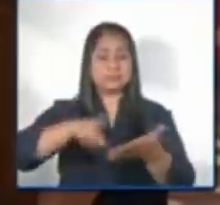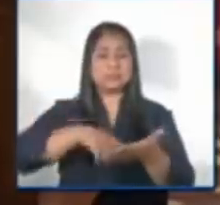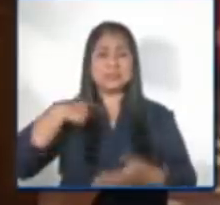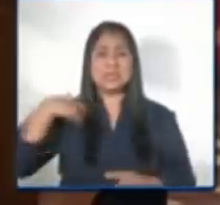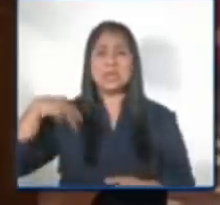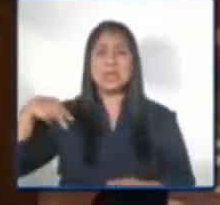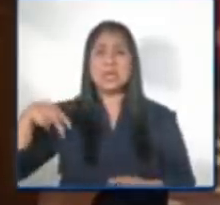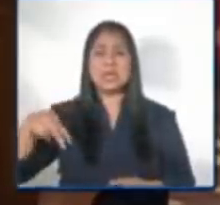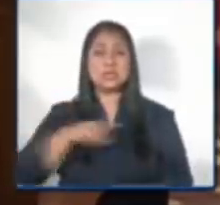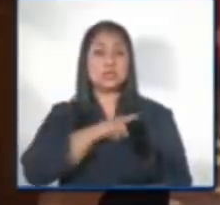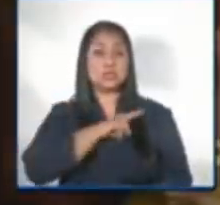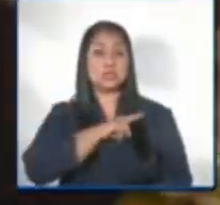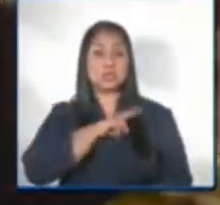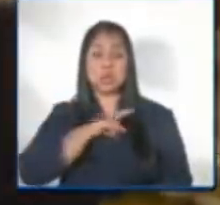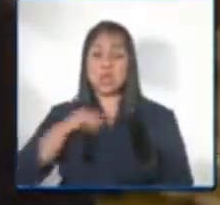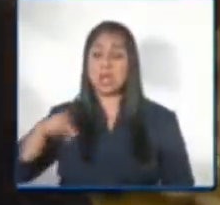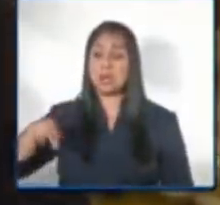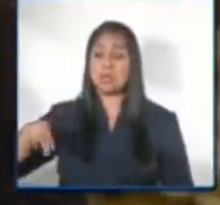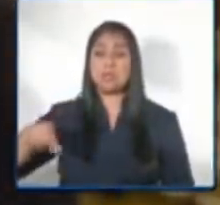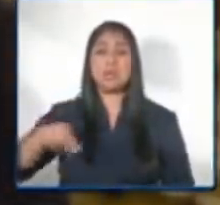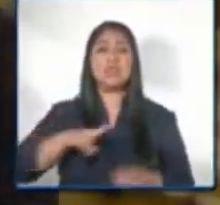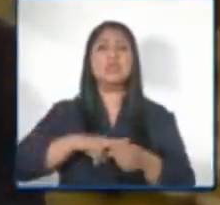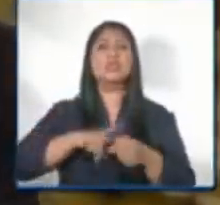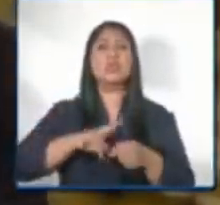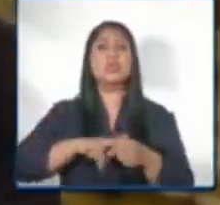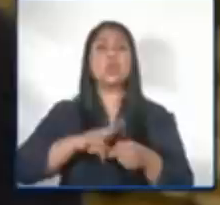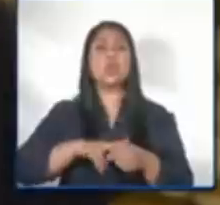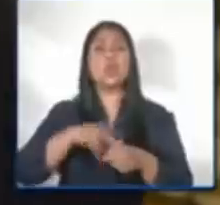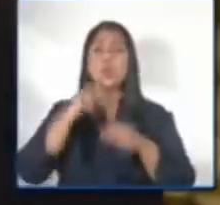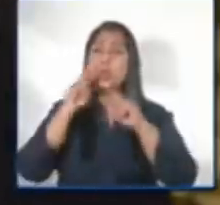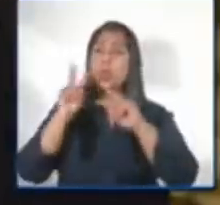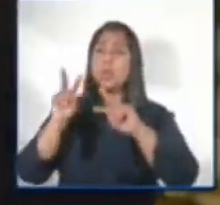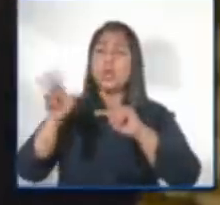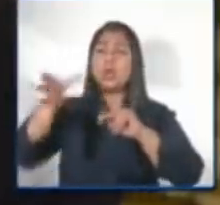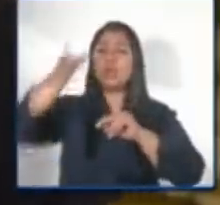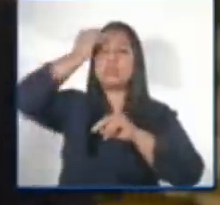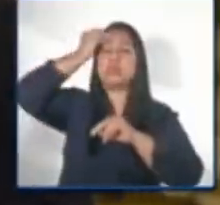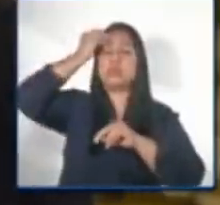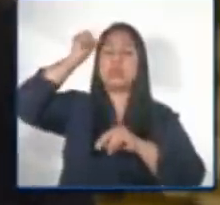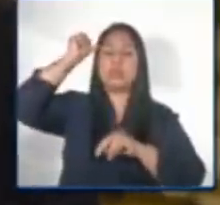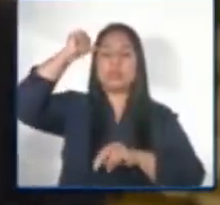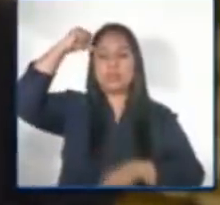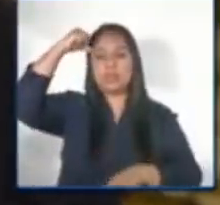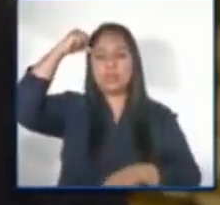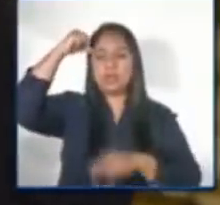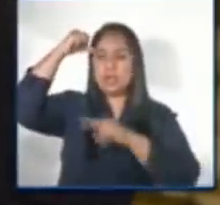por Totonicapán. Yo no sé por qué esa imagen se me quedó grabada en mi mente.